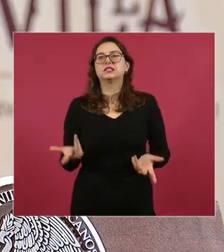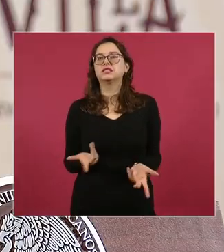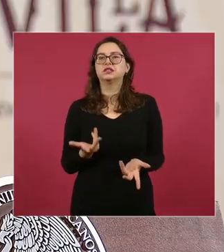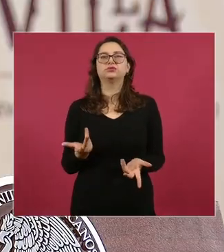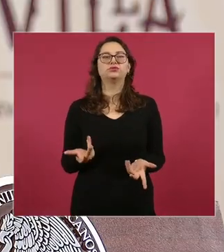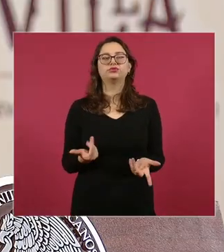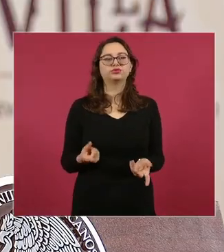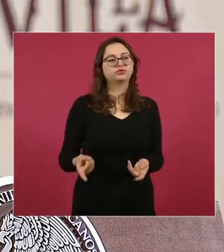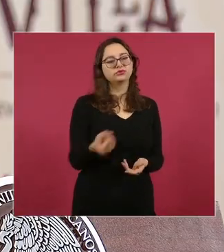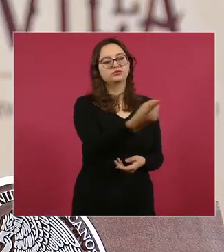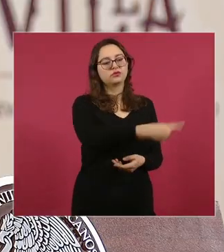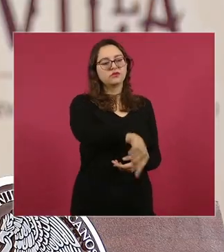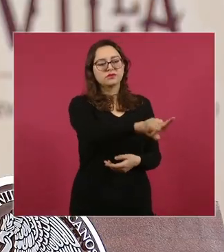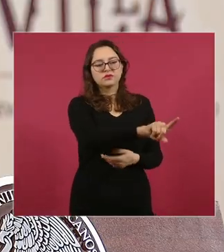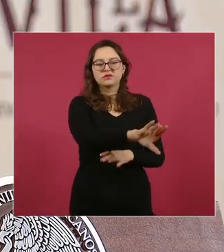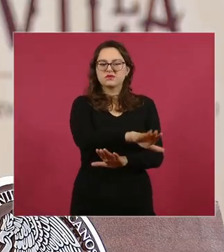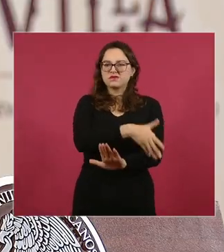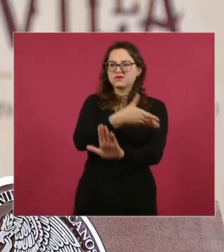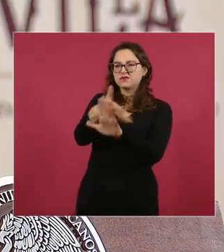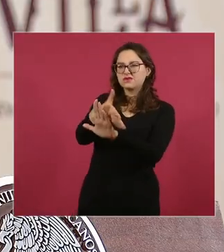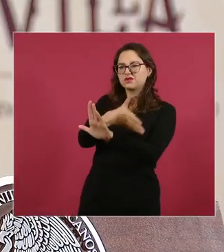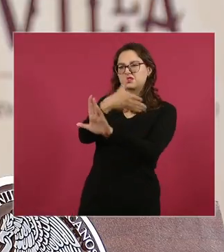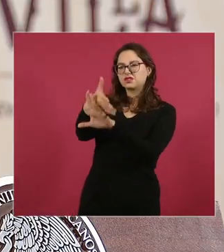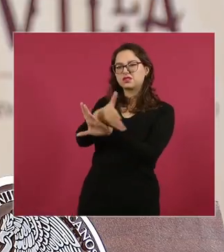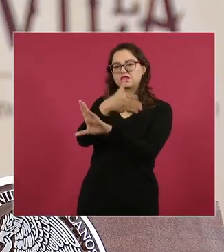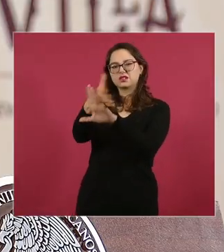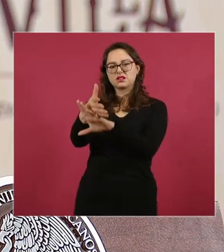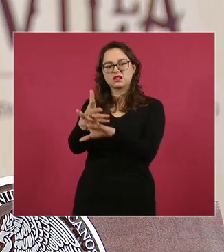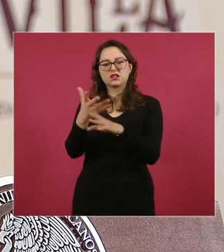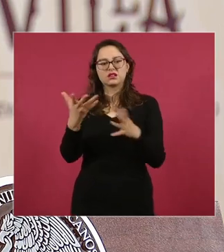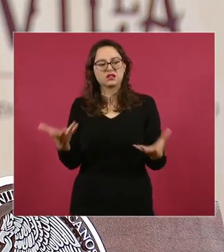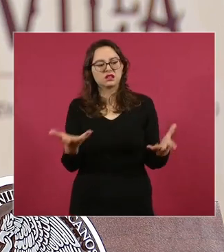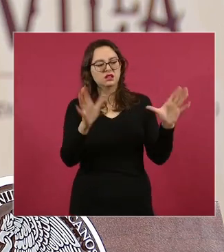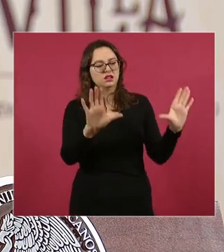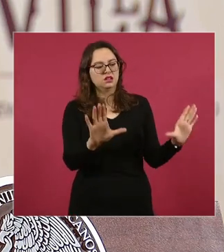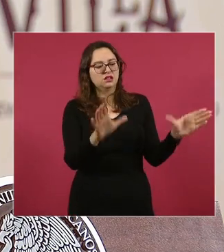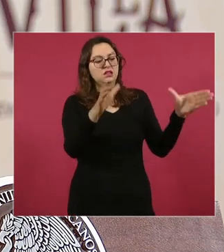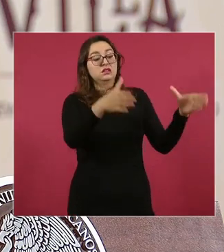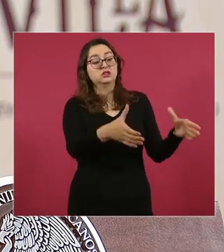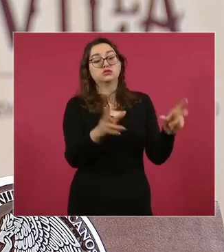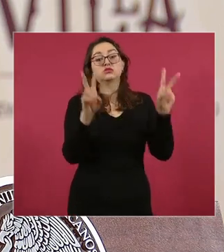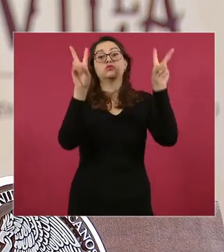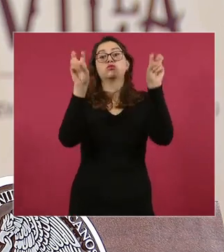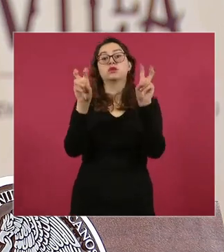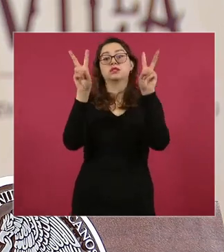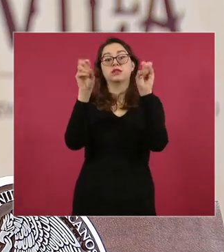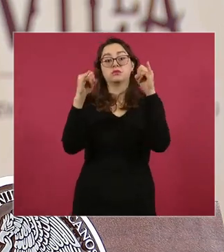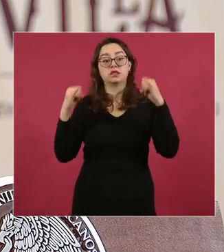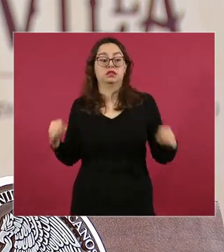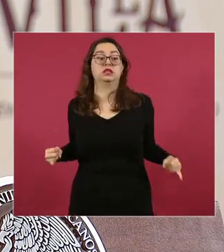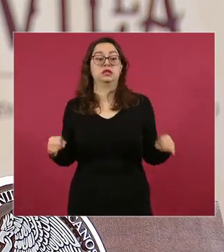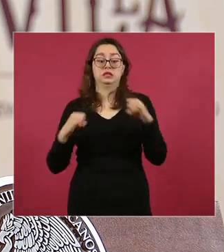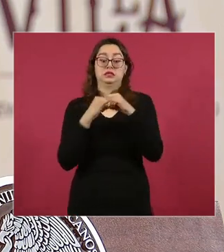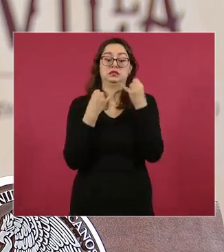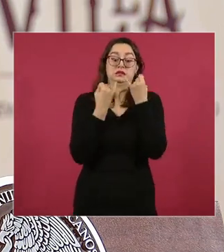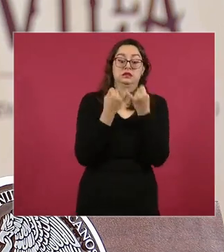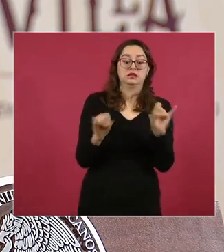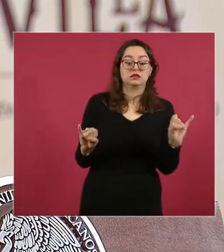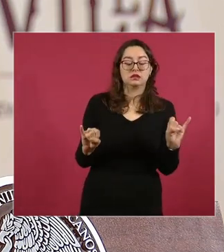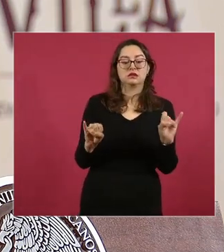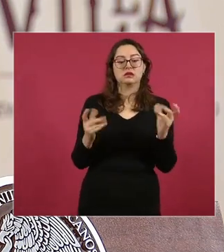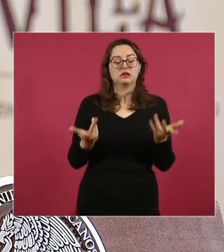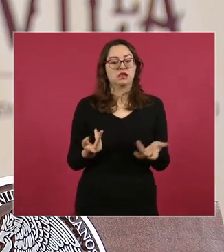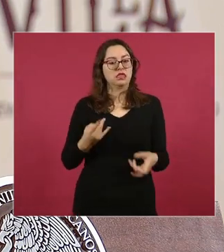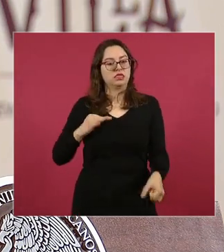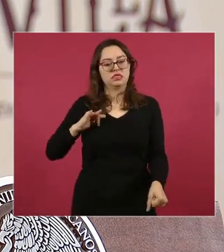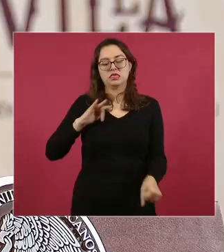personajes que pertenecen a estos dichosos organismos autónomos, lo que sea que eso signifique, los